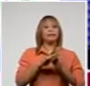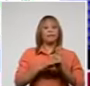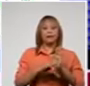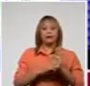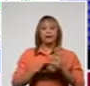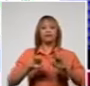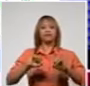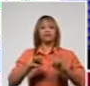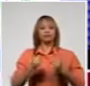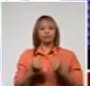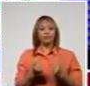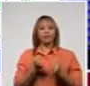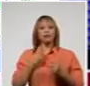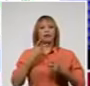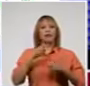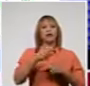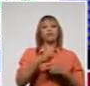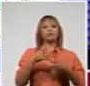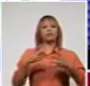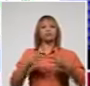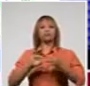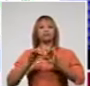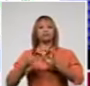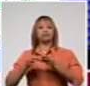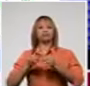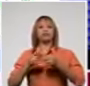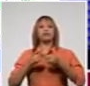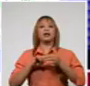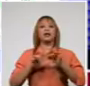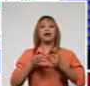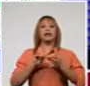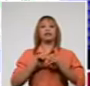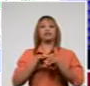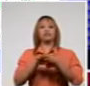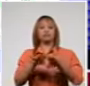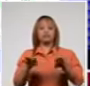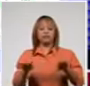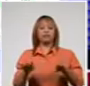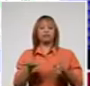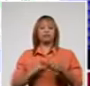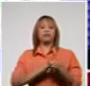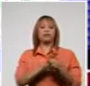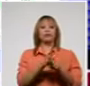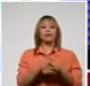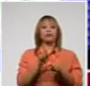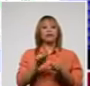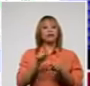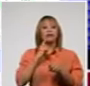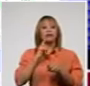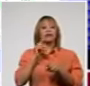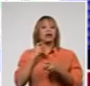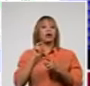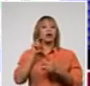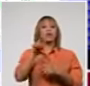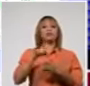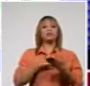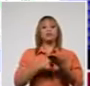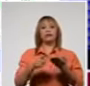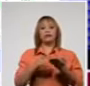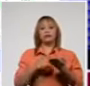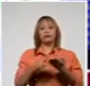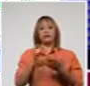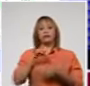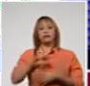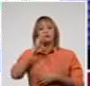restricción para cortar la cadena de transmisión de la COVID-19 que lamentablemente se ha producido en las últimas semanas en el